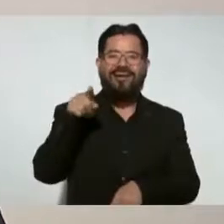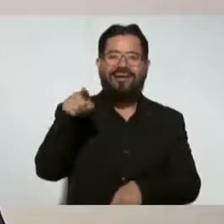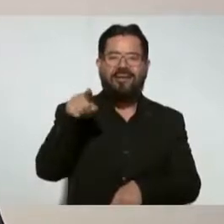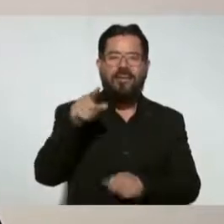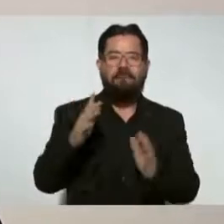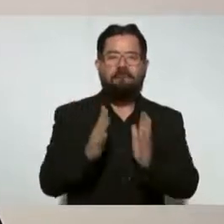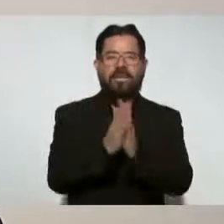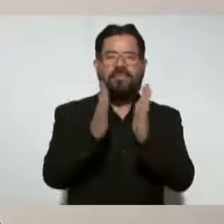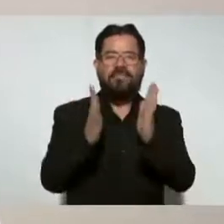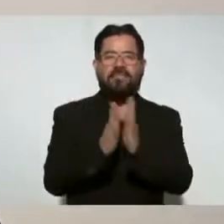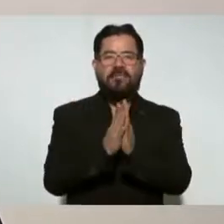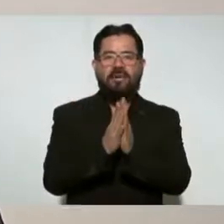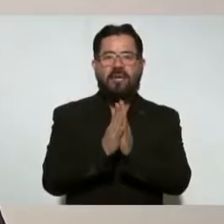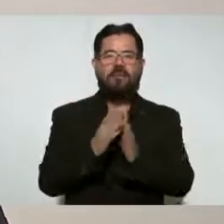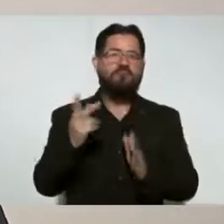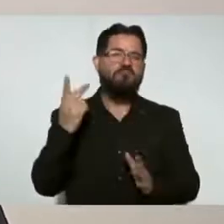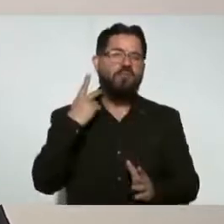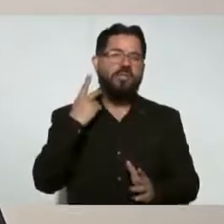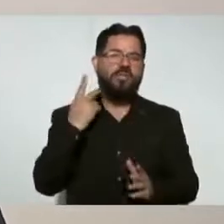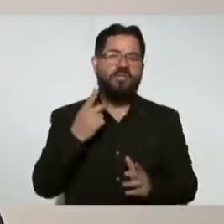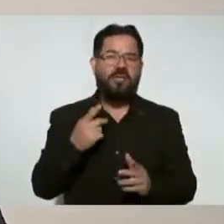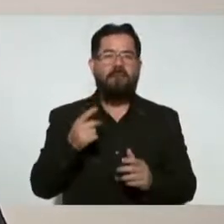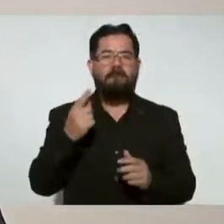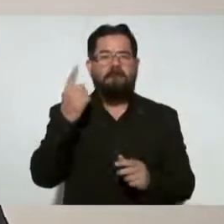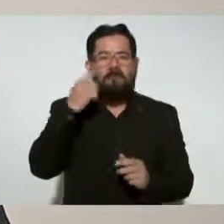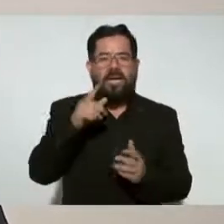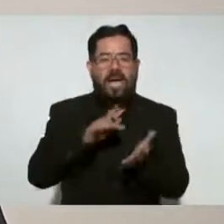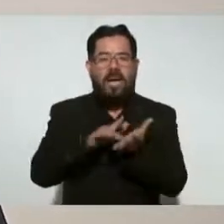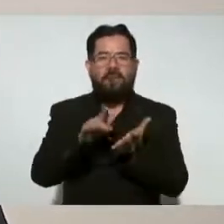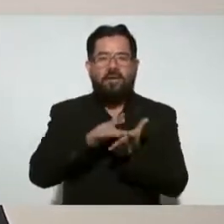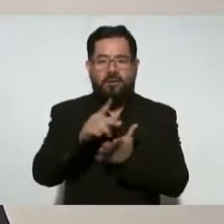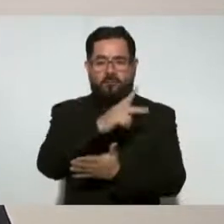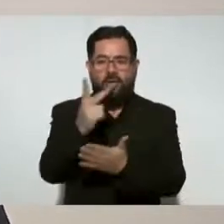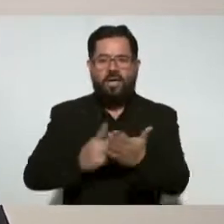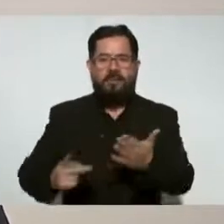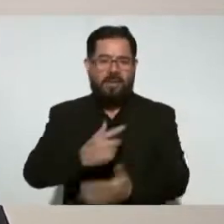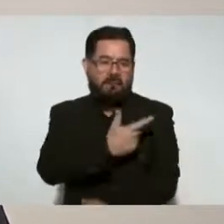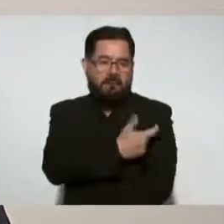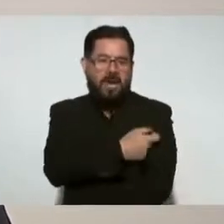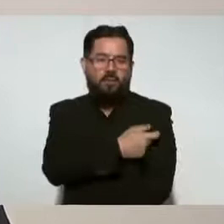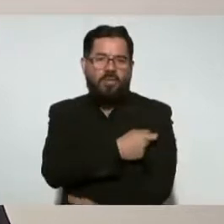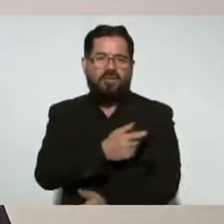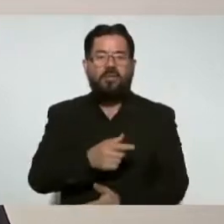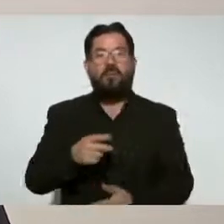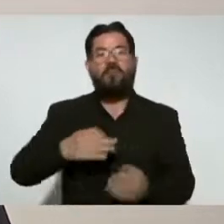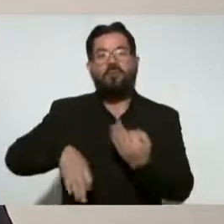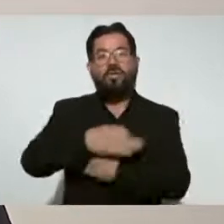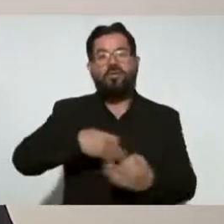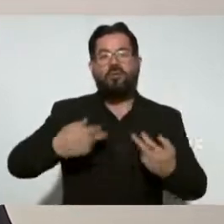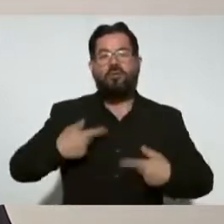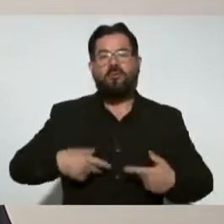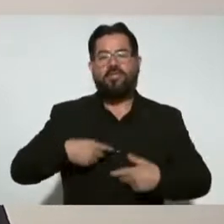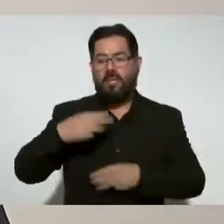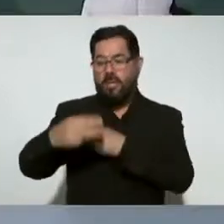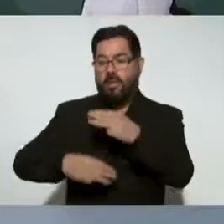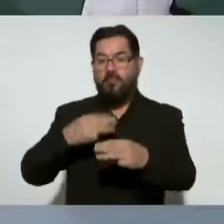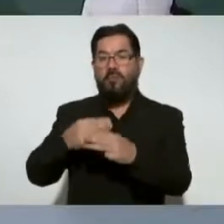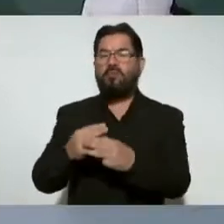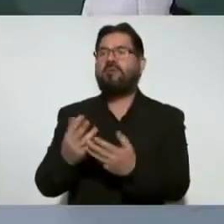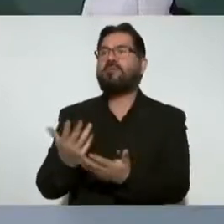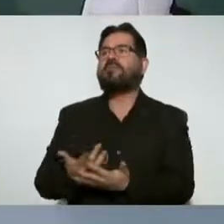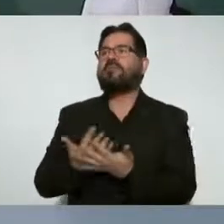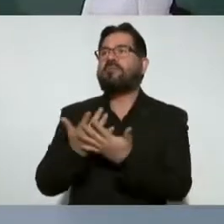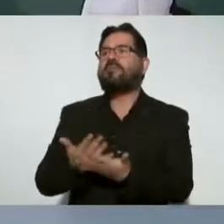participando en la política de vacunación que tanta esperanza tiene el pueblo del mundo, porque es del mundo y